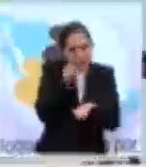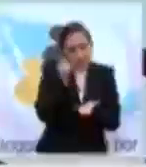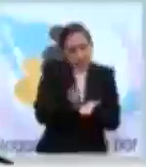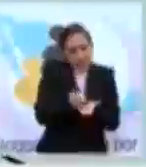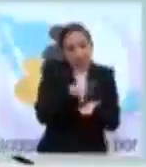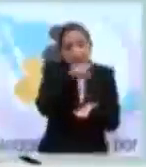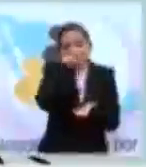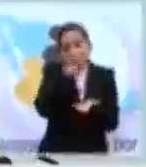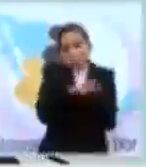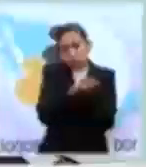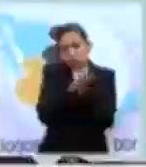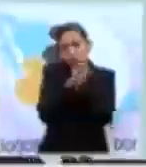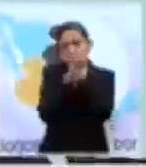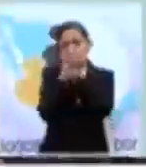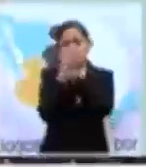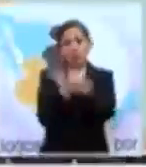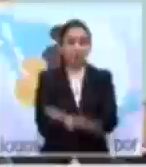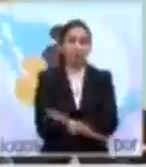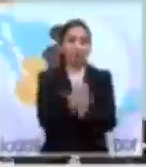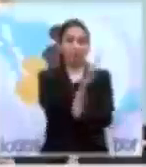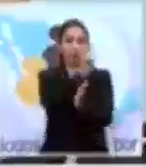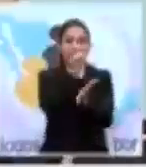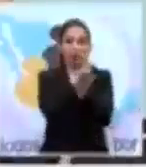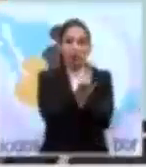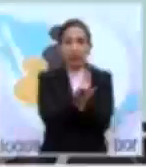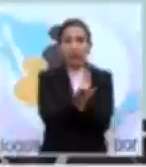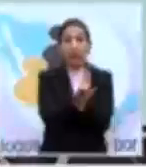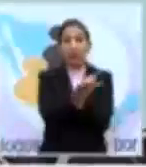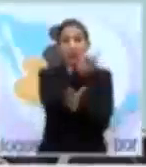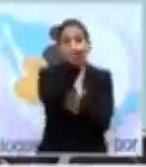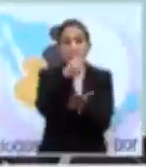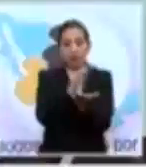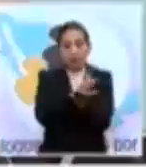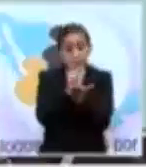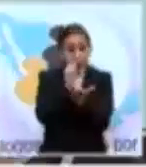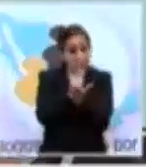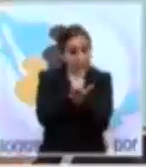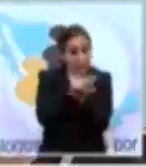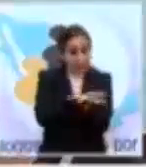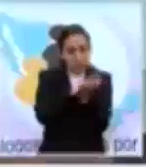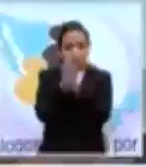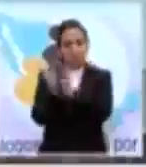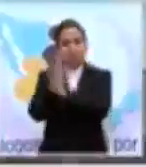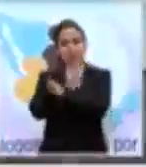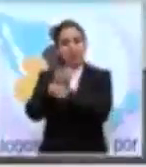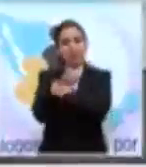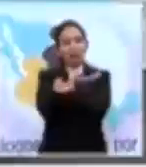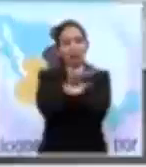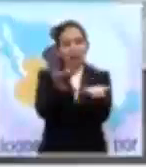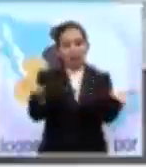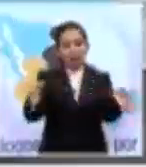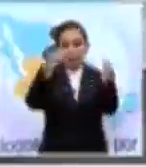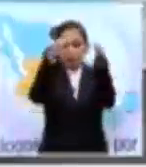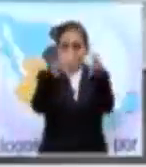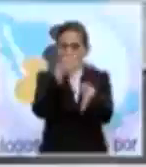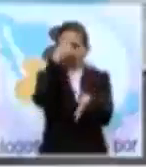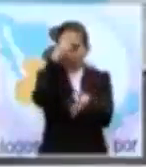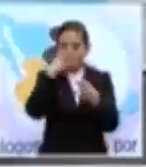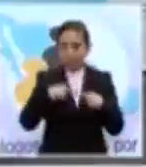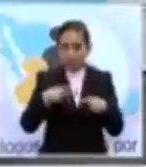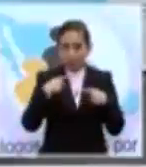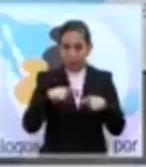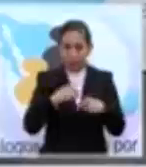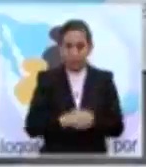que después se traduzca en una ley y que después se traduzca en beneficios concretos para la